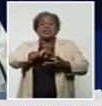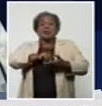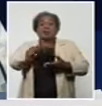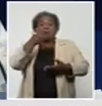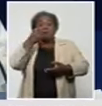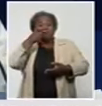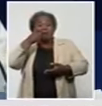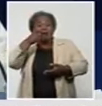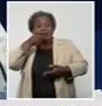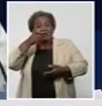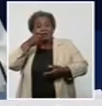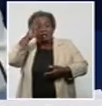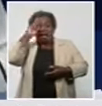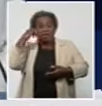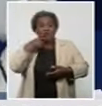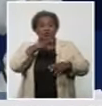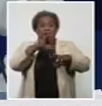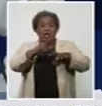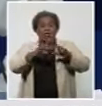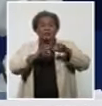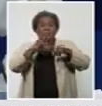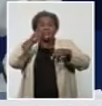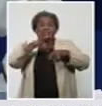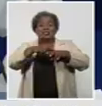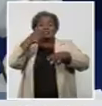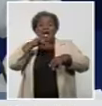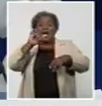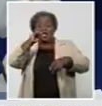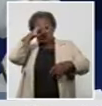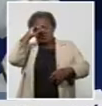la doctora Thais Cárdenas nos ayudó con